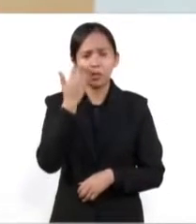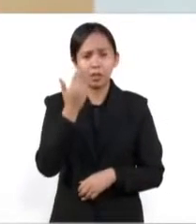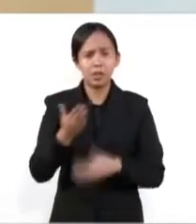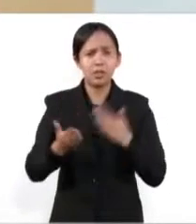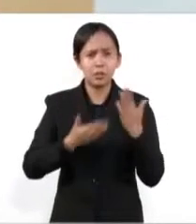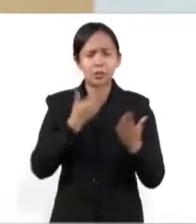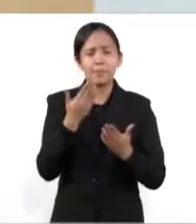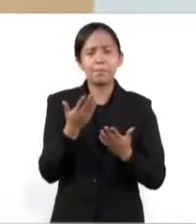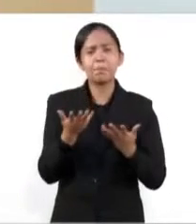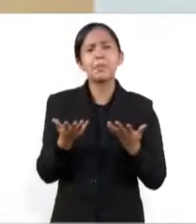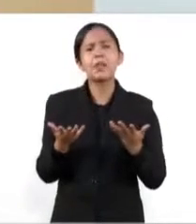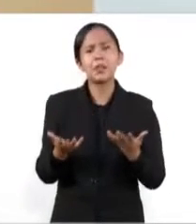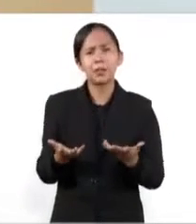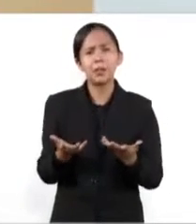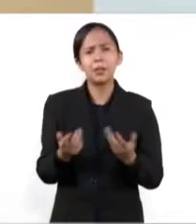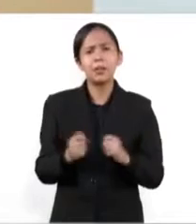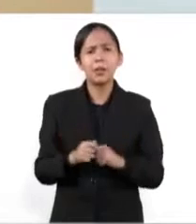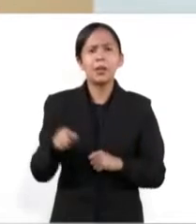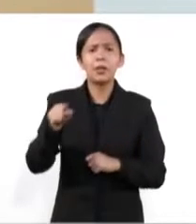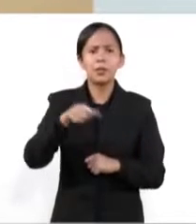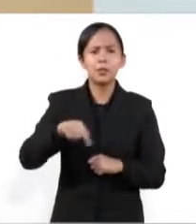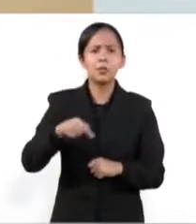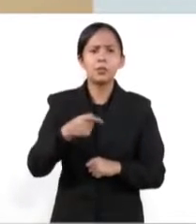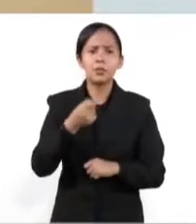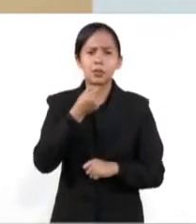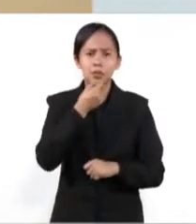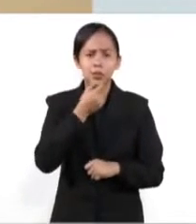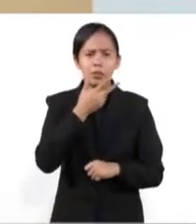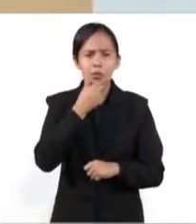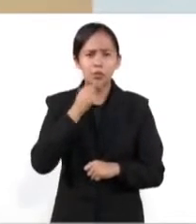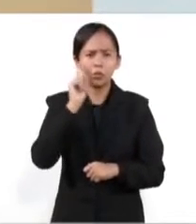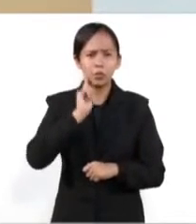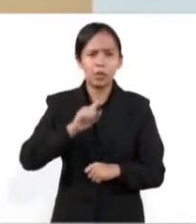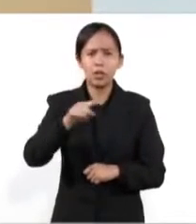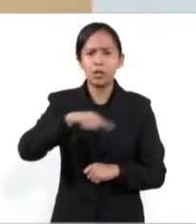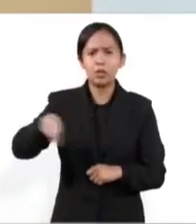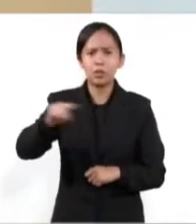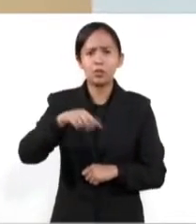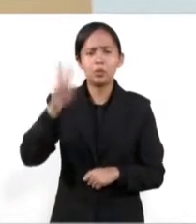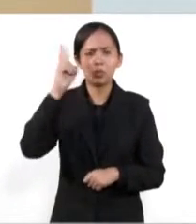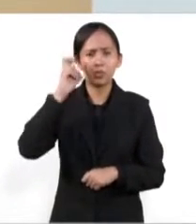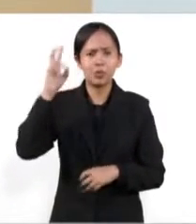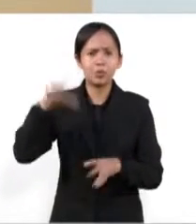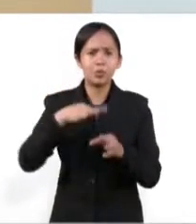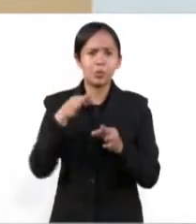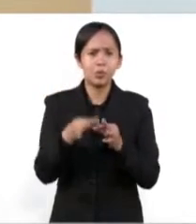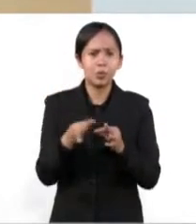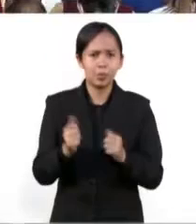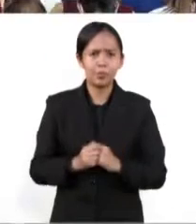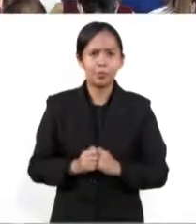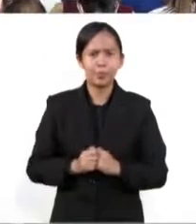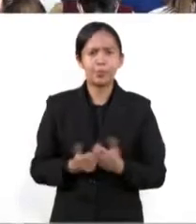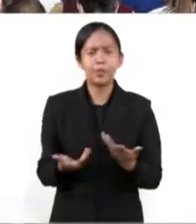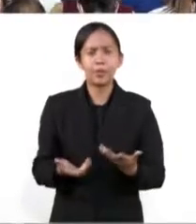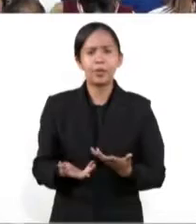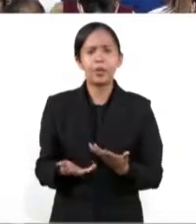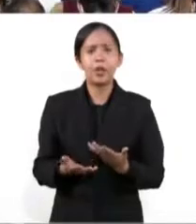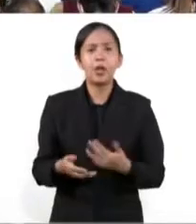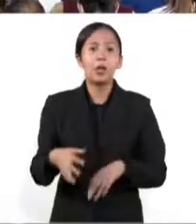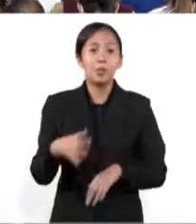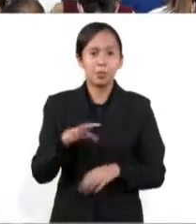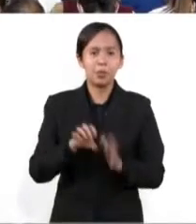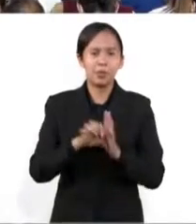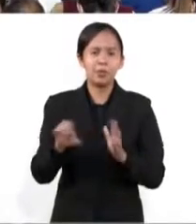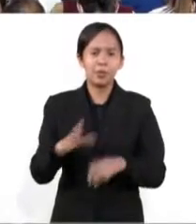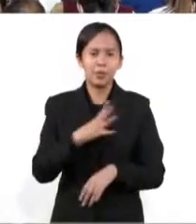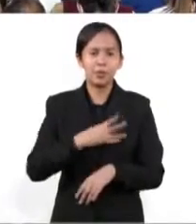que todas las niñas y niños puedan llegar a cumplir sus sueños, puedan llegar a donde ellos quieran. En el caso de mis